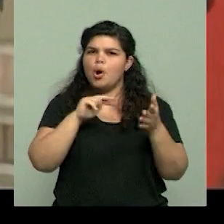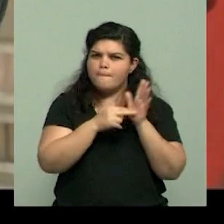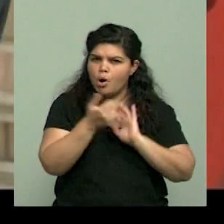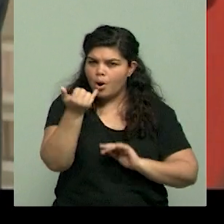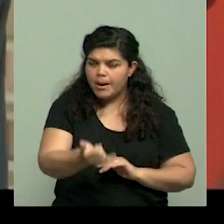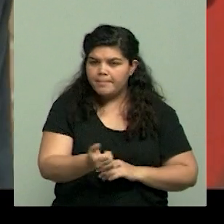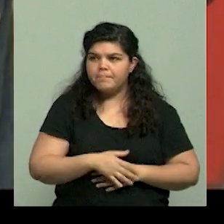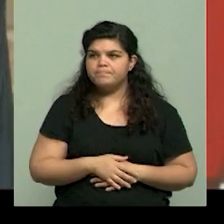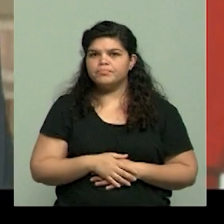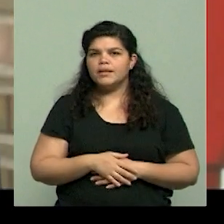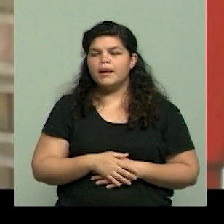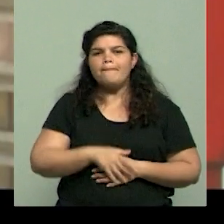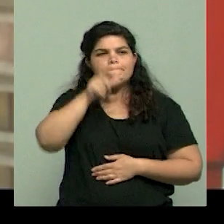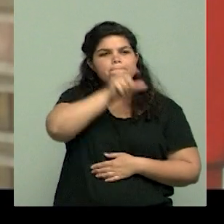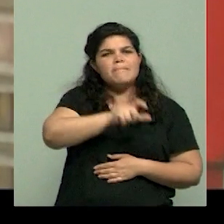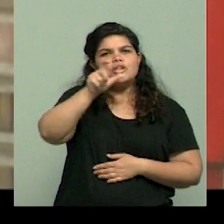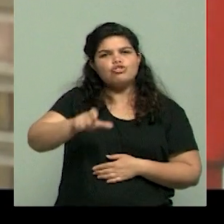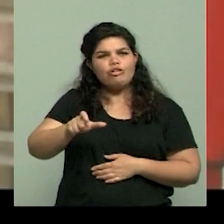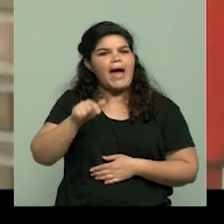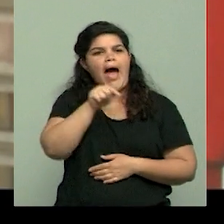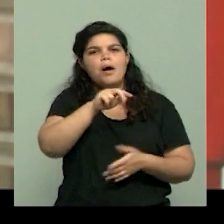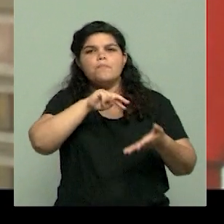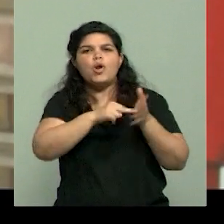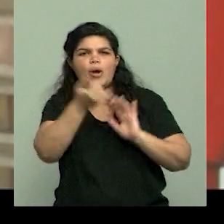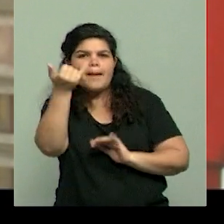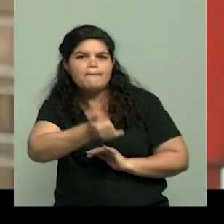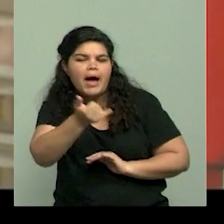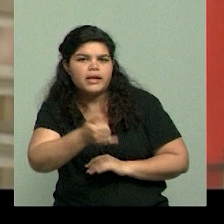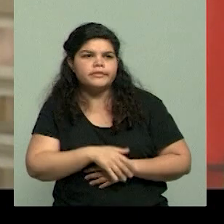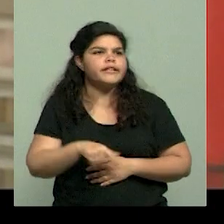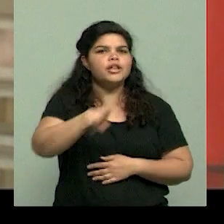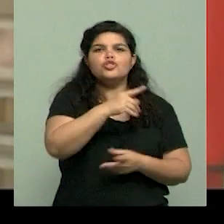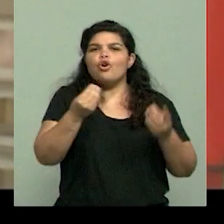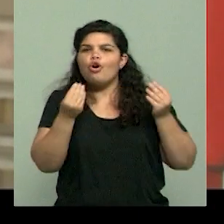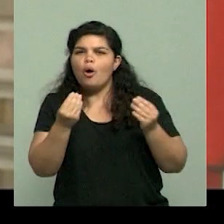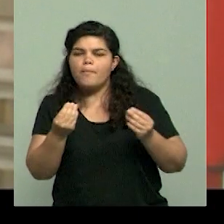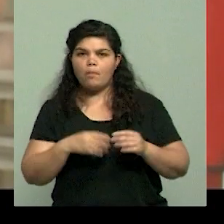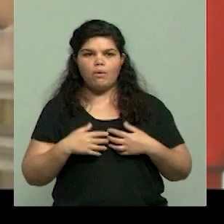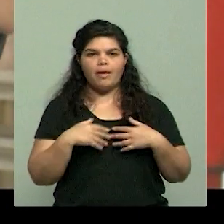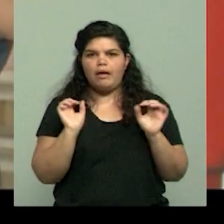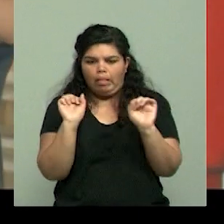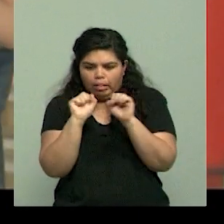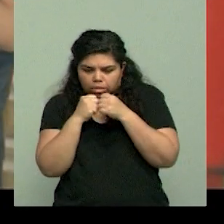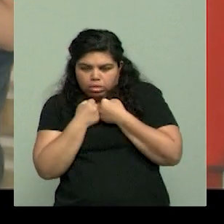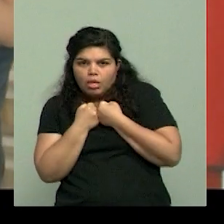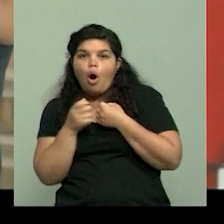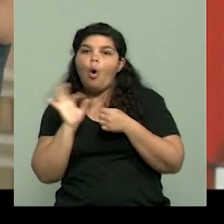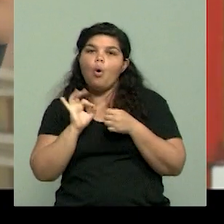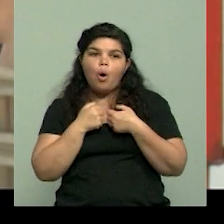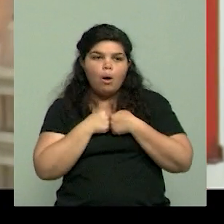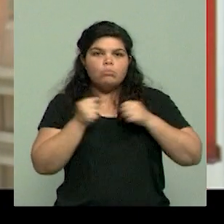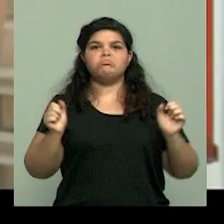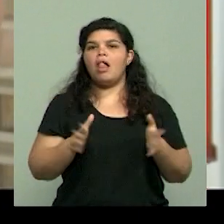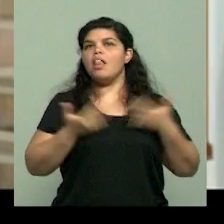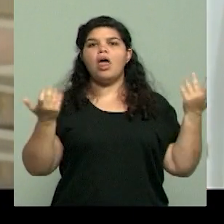bastante introvertidas? ¿O no tiene que ver con, digo, la personalidad con eso? No, sí, la personalidad tiene que ver. Generalmente